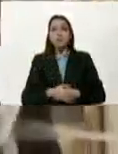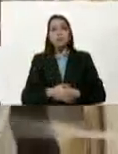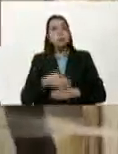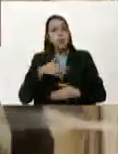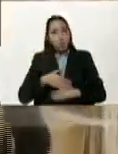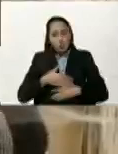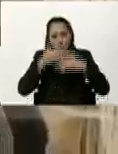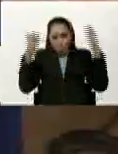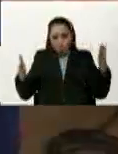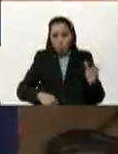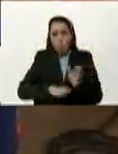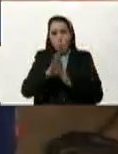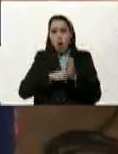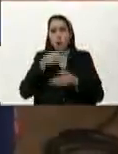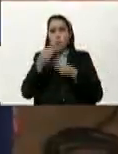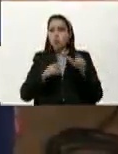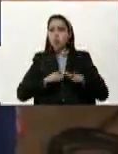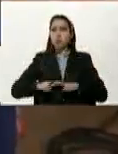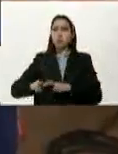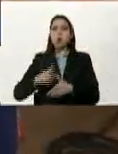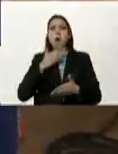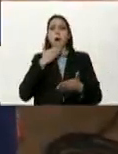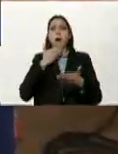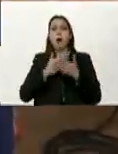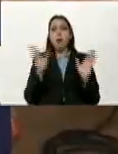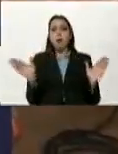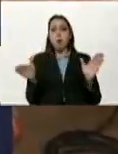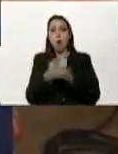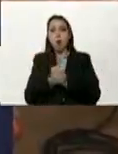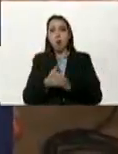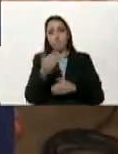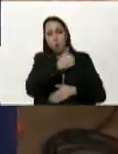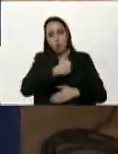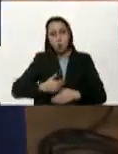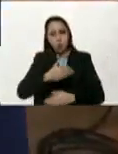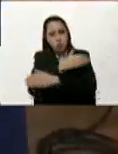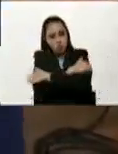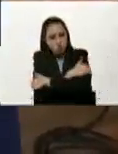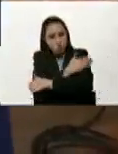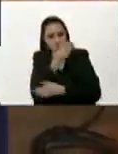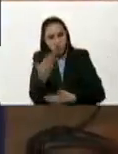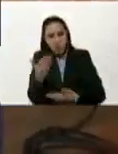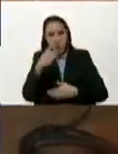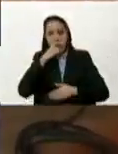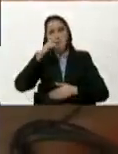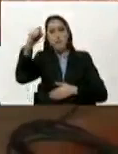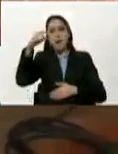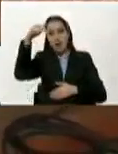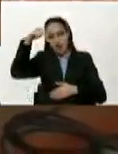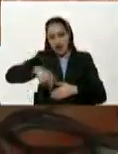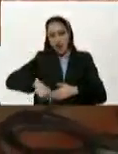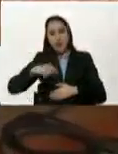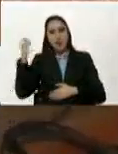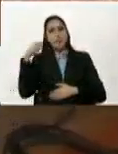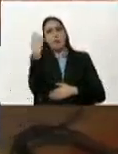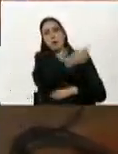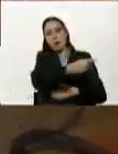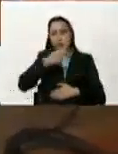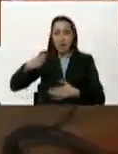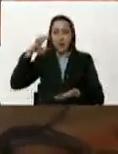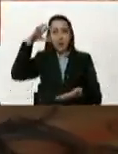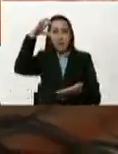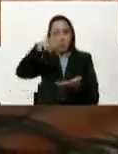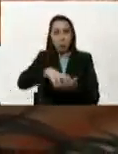progreso en el desarrollo de esta zona muchísimas gracias a compañero presidente recibe un abrazo desde aquí desde el estado el estado apure mantecal